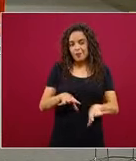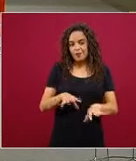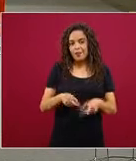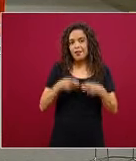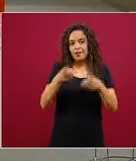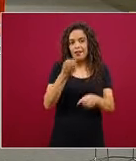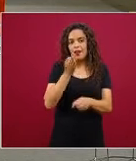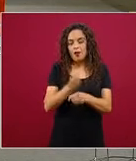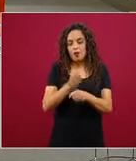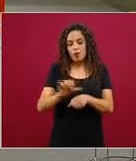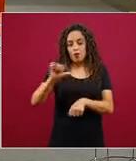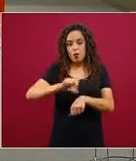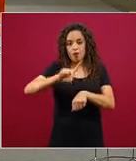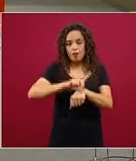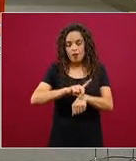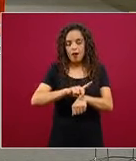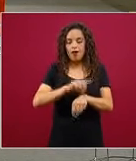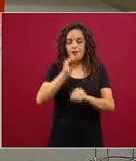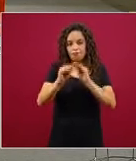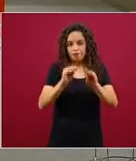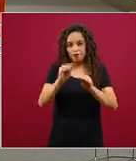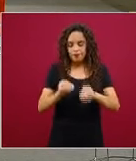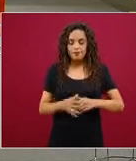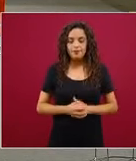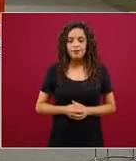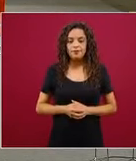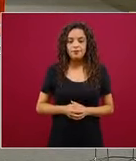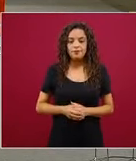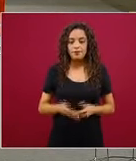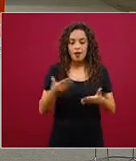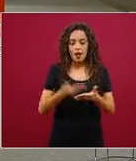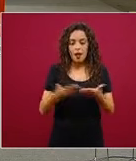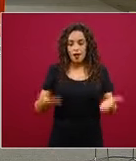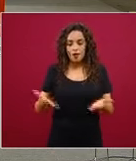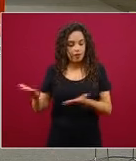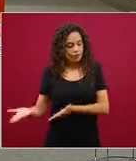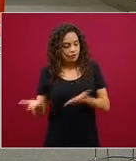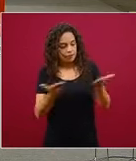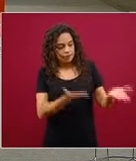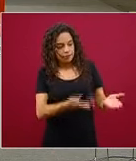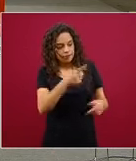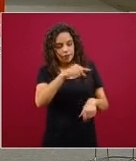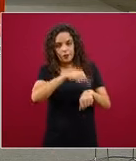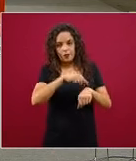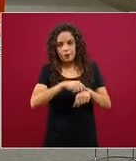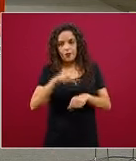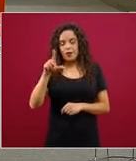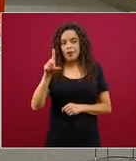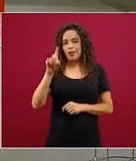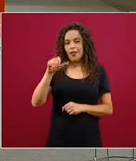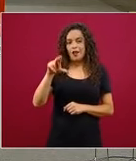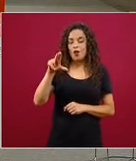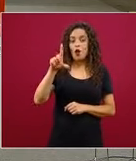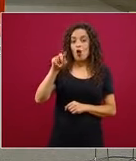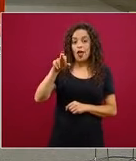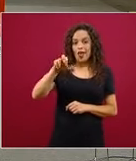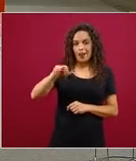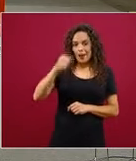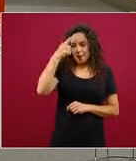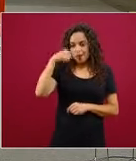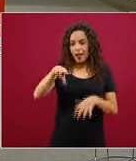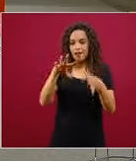del informe técnico de esta noche, y ahora le damos el tiempo a la doctora Lorena Rodríguez Bores para el componente